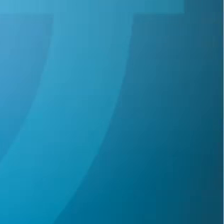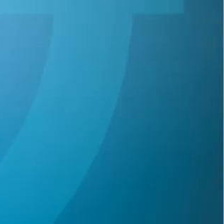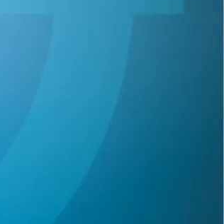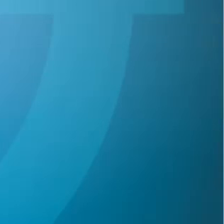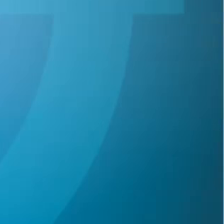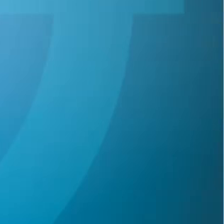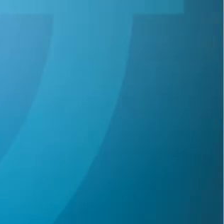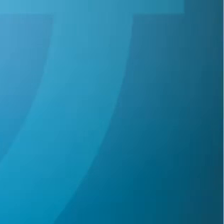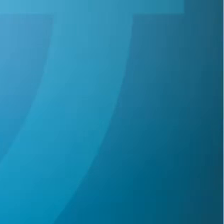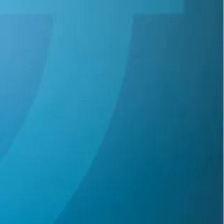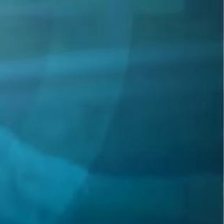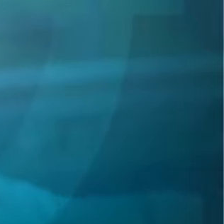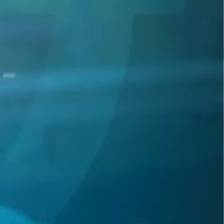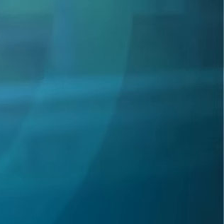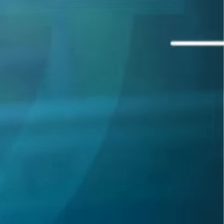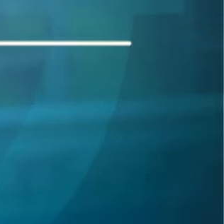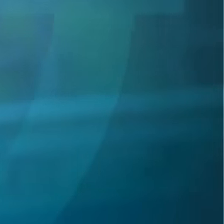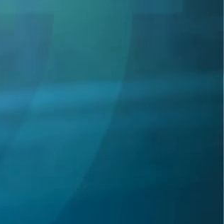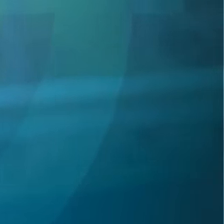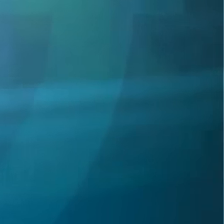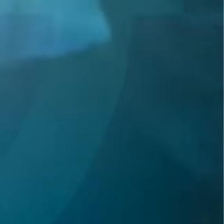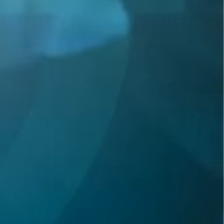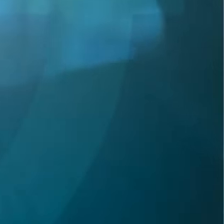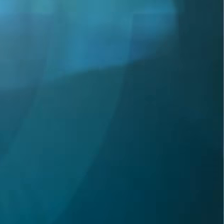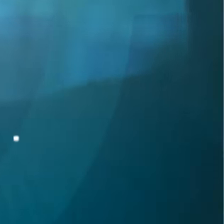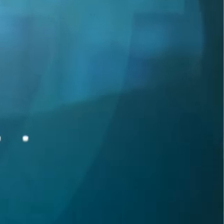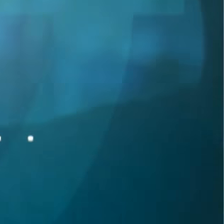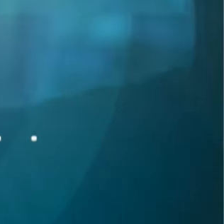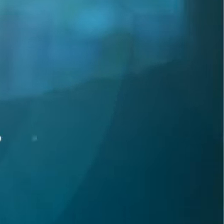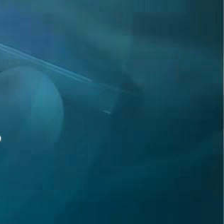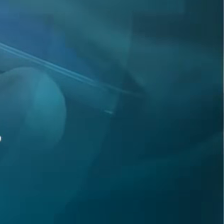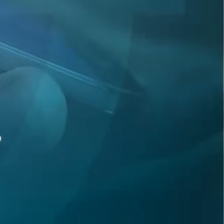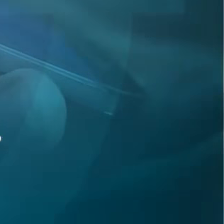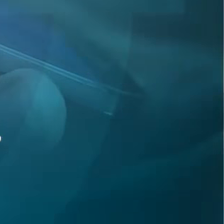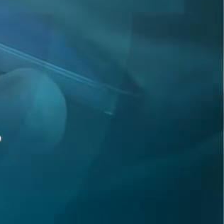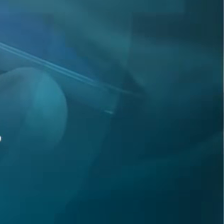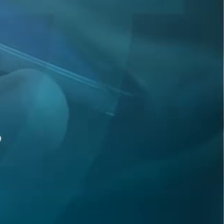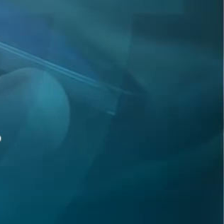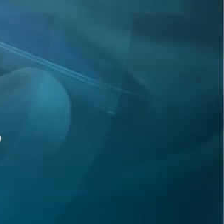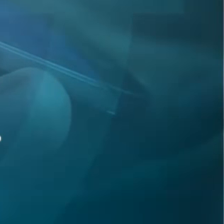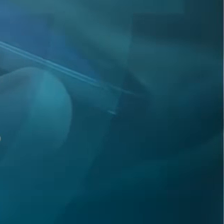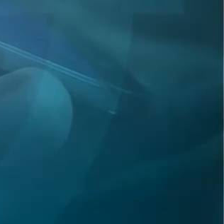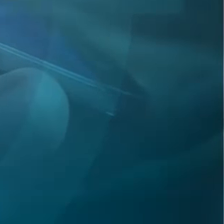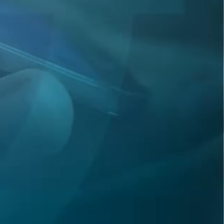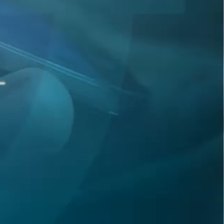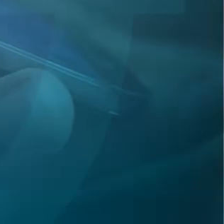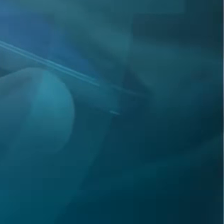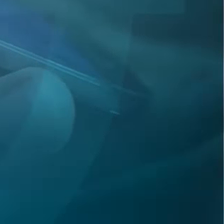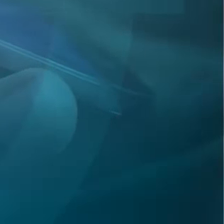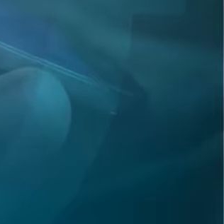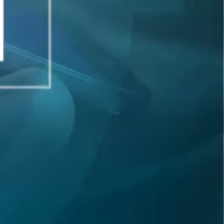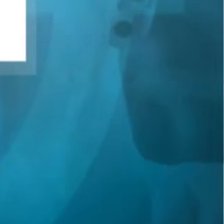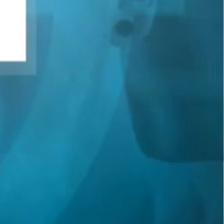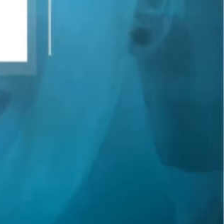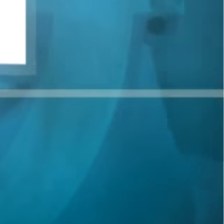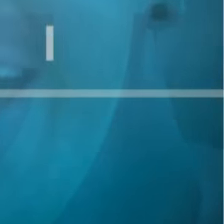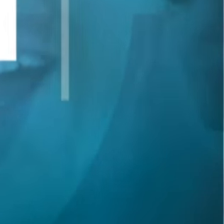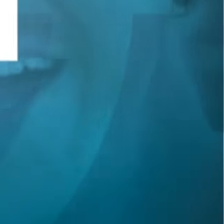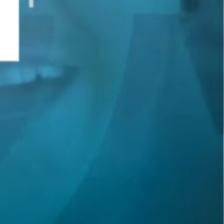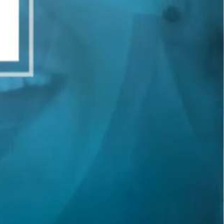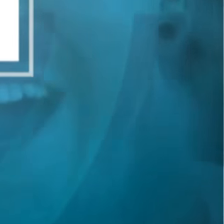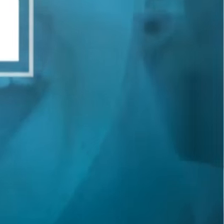Internet es social y nosotros también. Síguenos en Facebook, Instagram y Twitter. Odontología especializada.